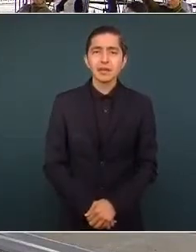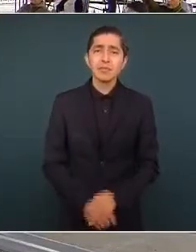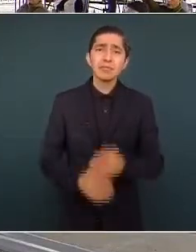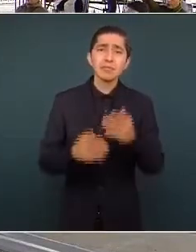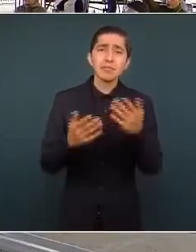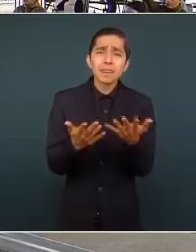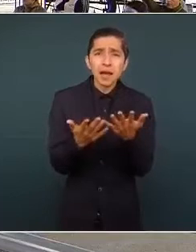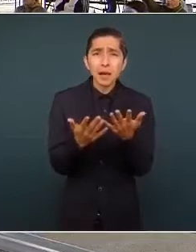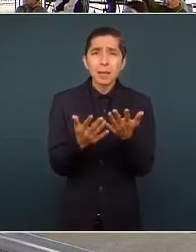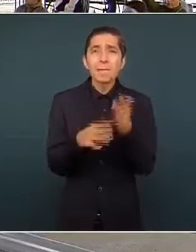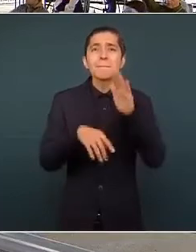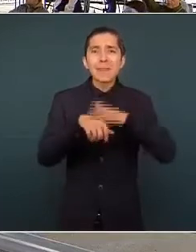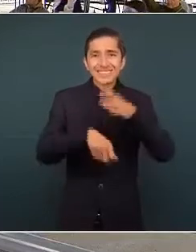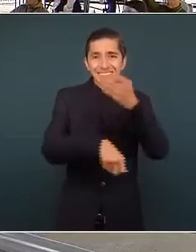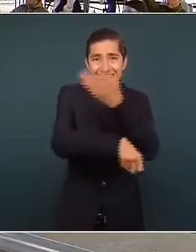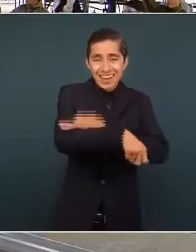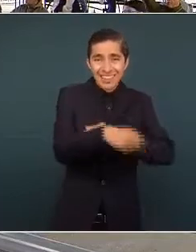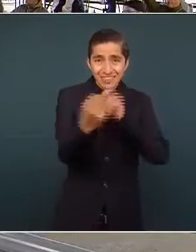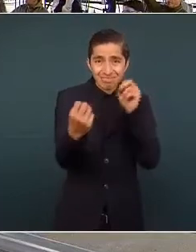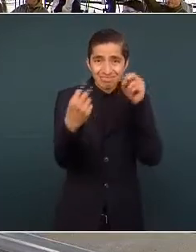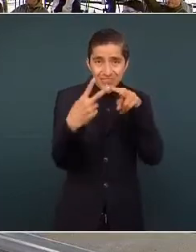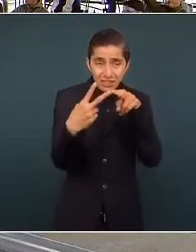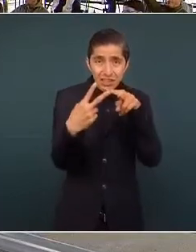Bueno, como nos vamos a ver más tarde,